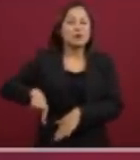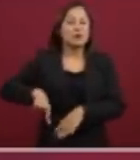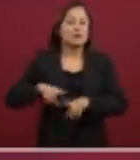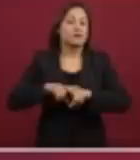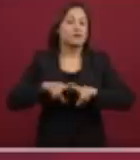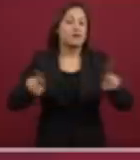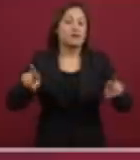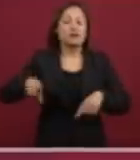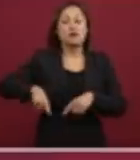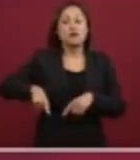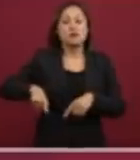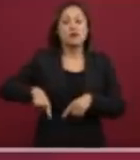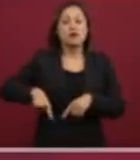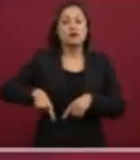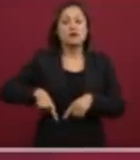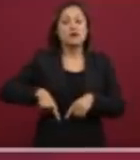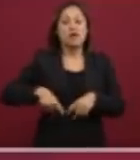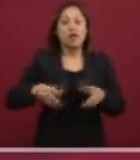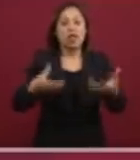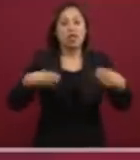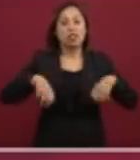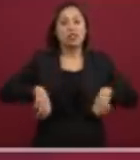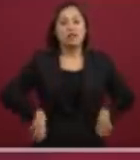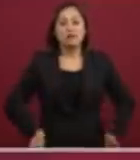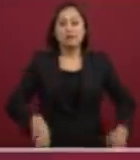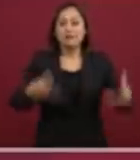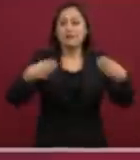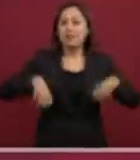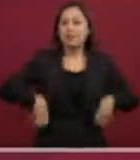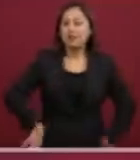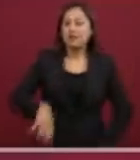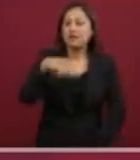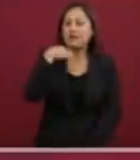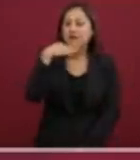saqueo, la corrupción,